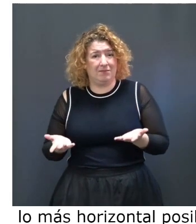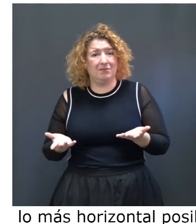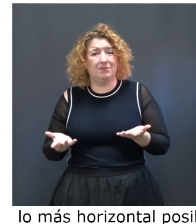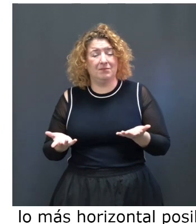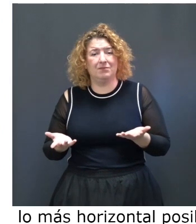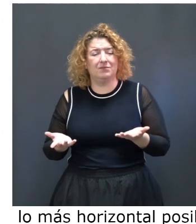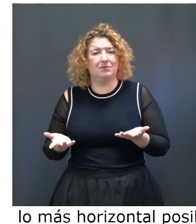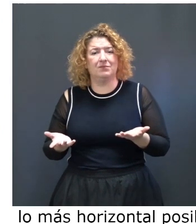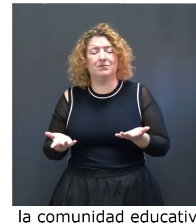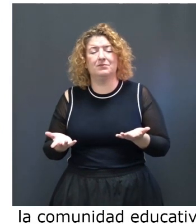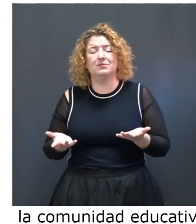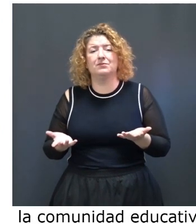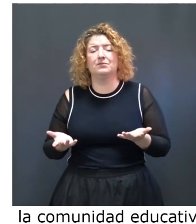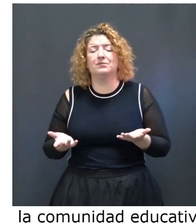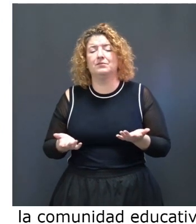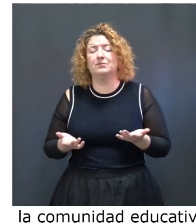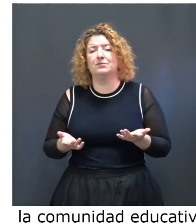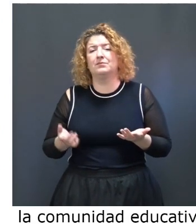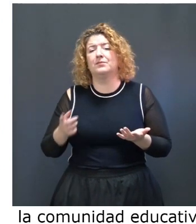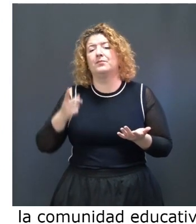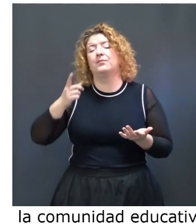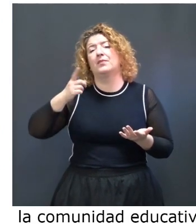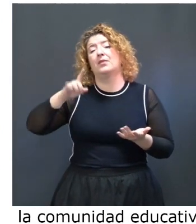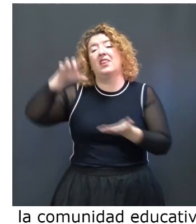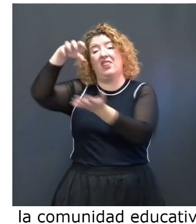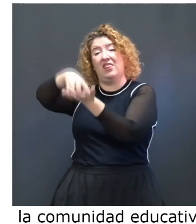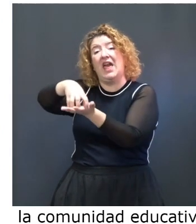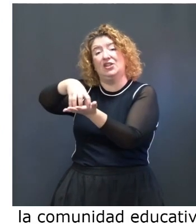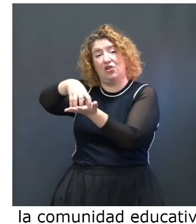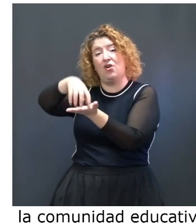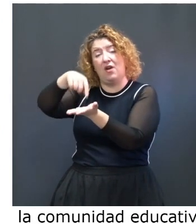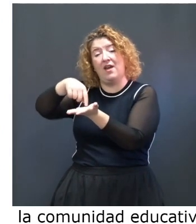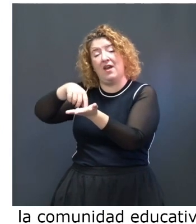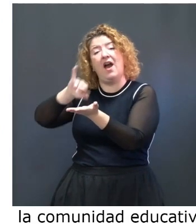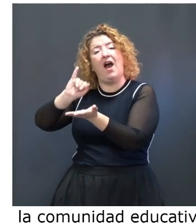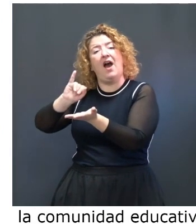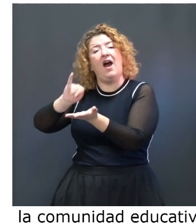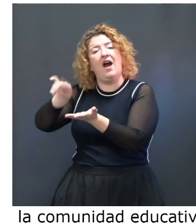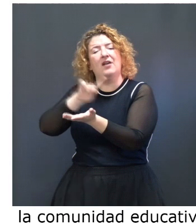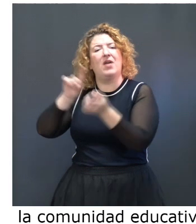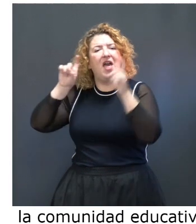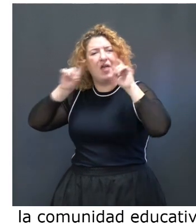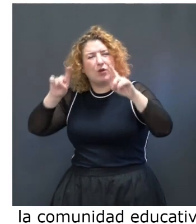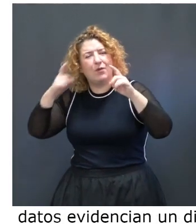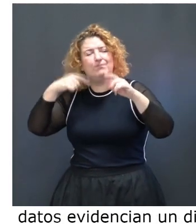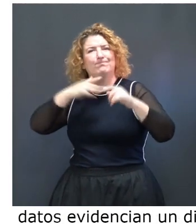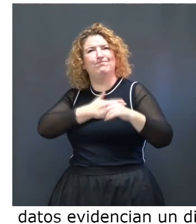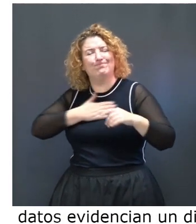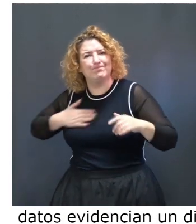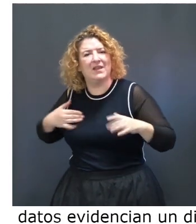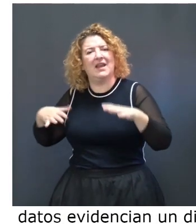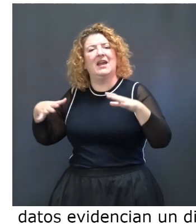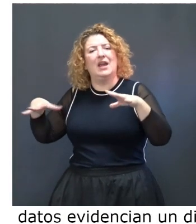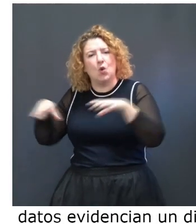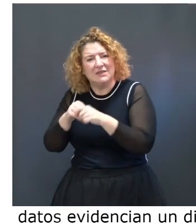un distanciamiento, ¿no? Entre aquellos centros donde hay un liderazgo educativo inclusivo que